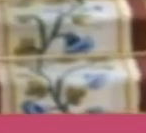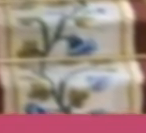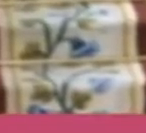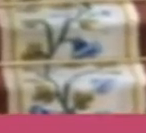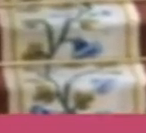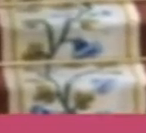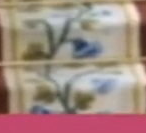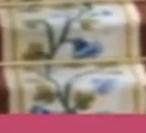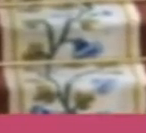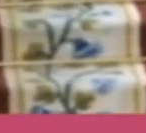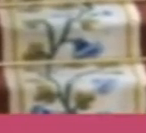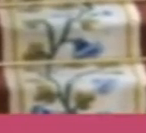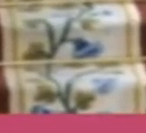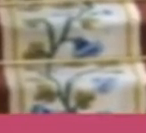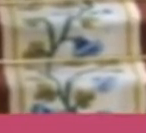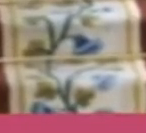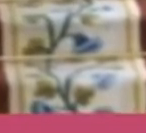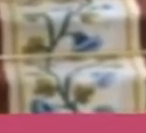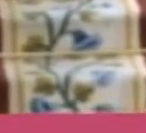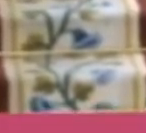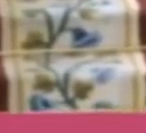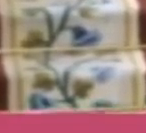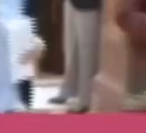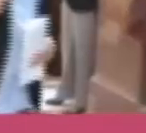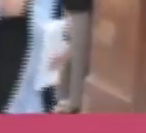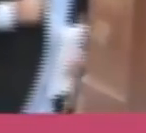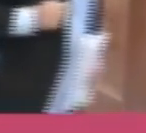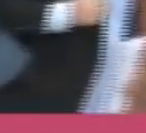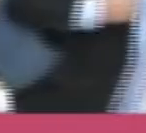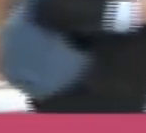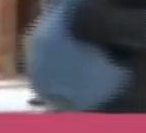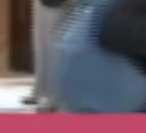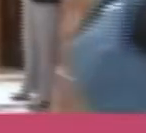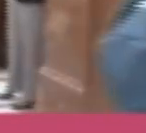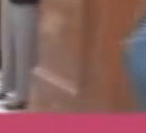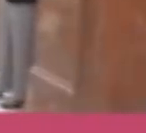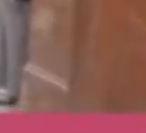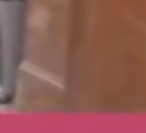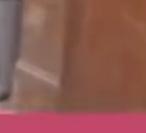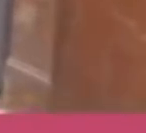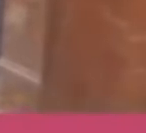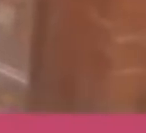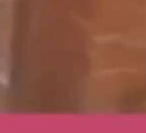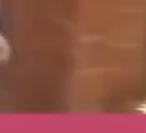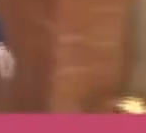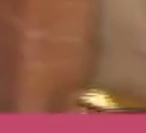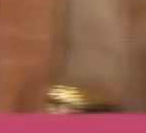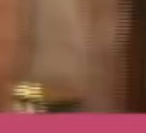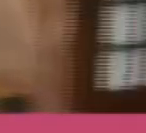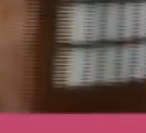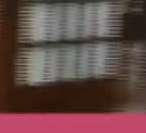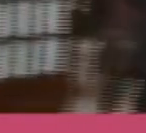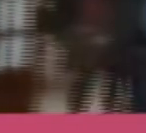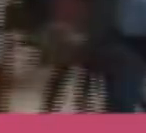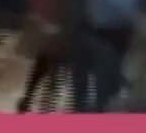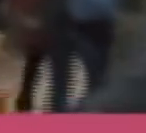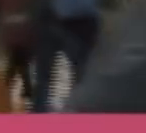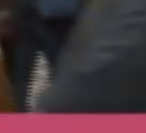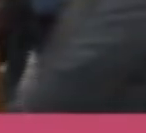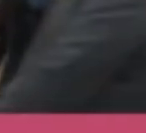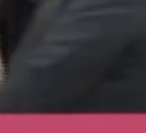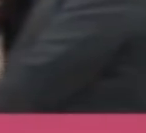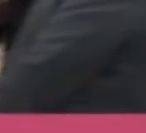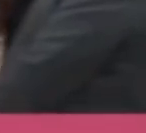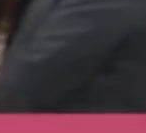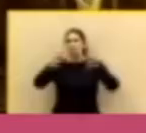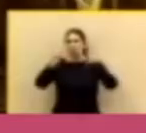soltado, después todos callados, y luego ha venido el cabreo que se está produciendo a estas horas y